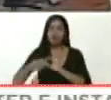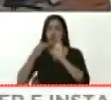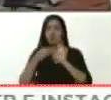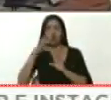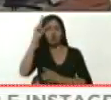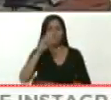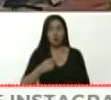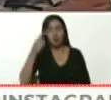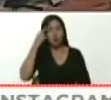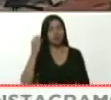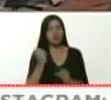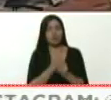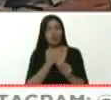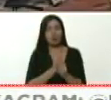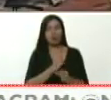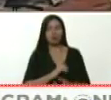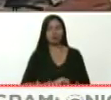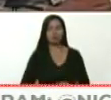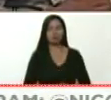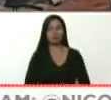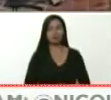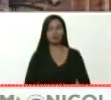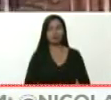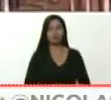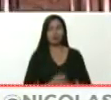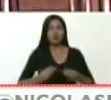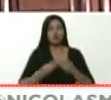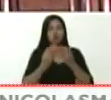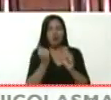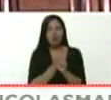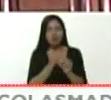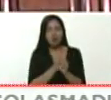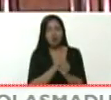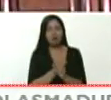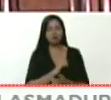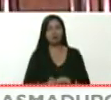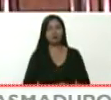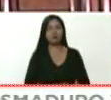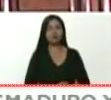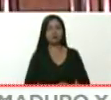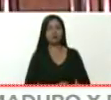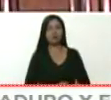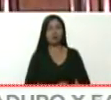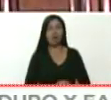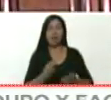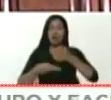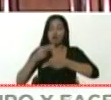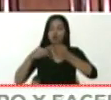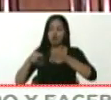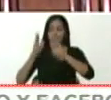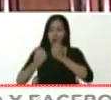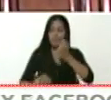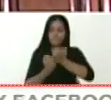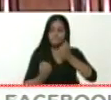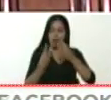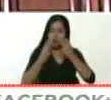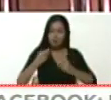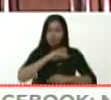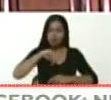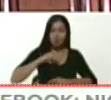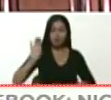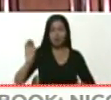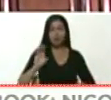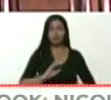todos los días trabajando, dedicados al trabajo, a la construcción de la base material de nuestro